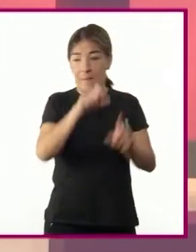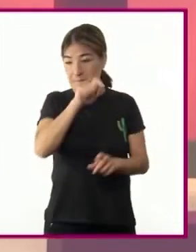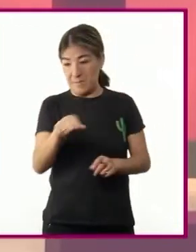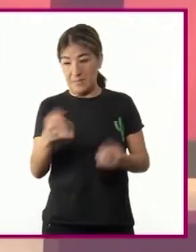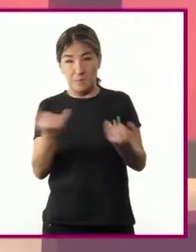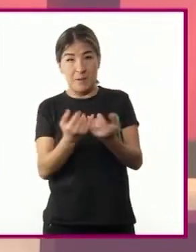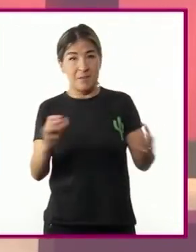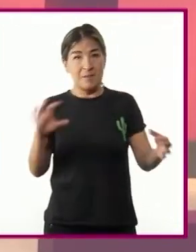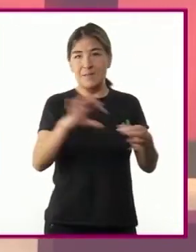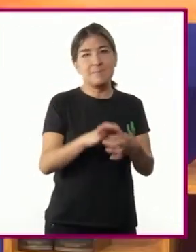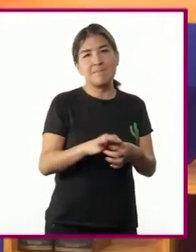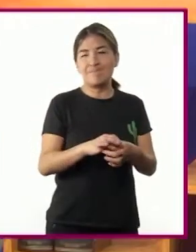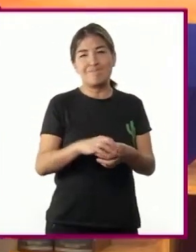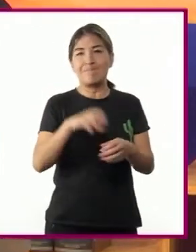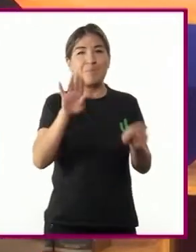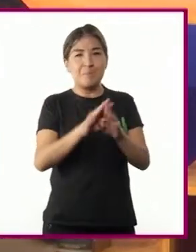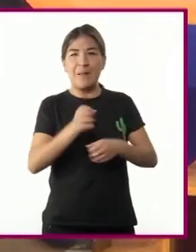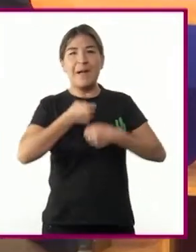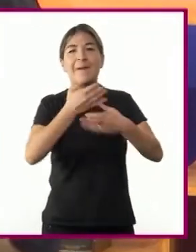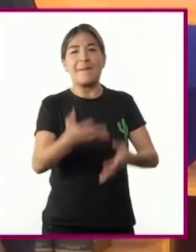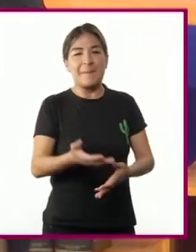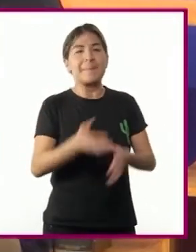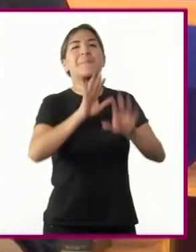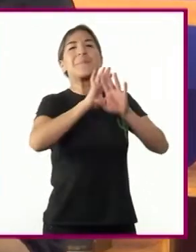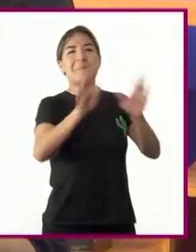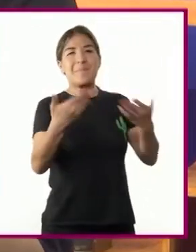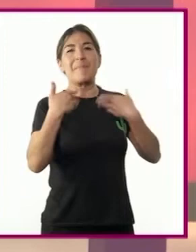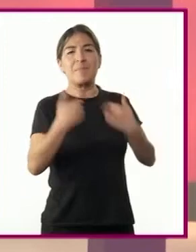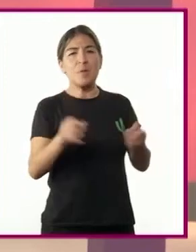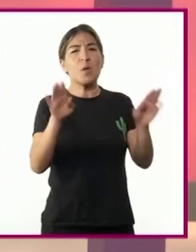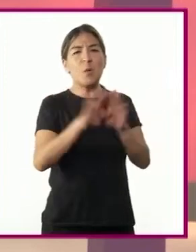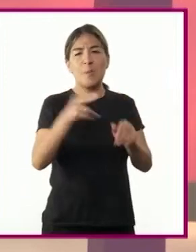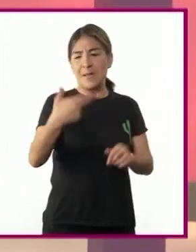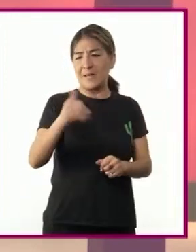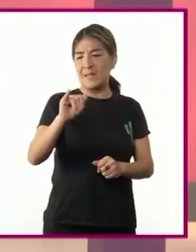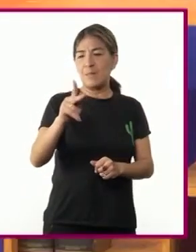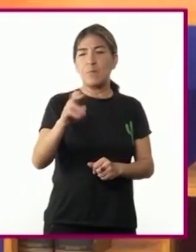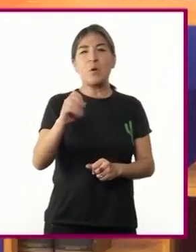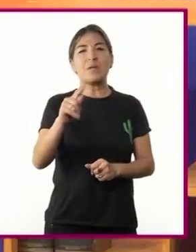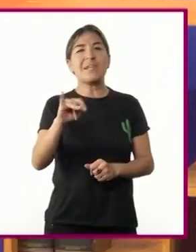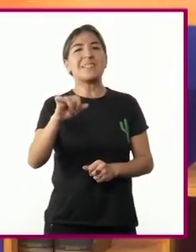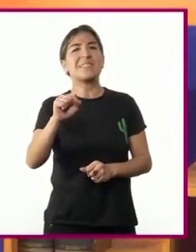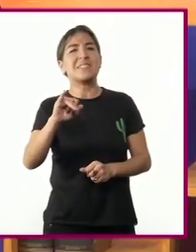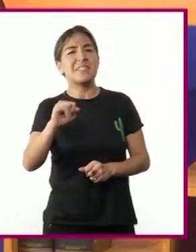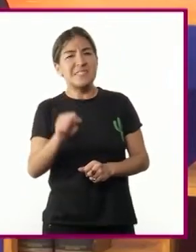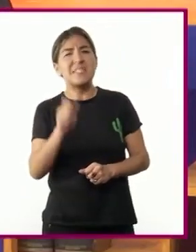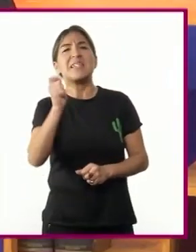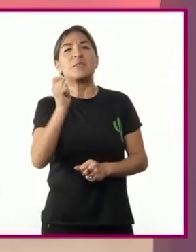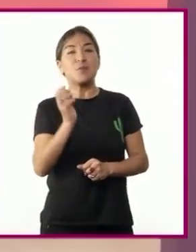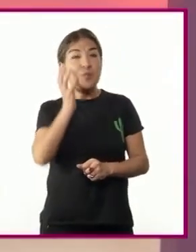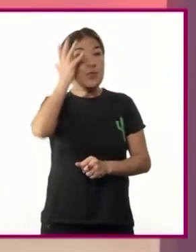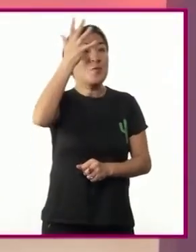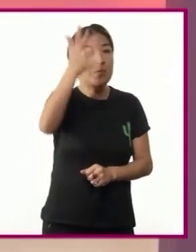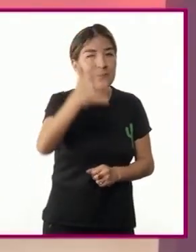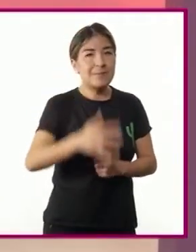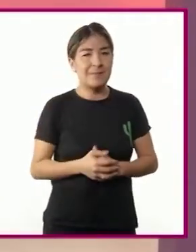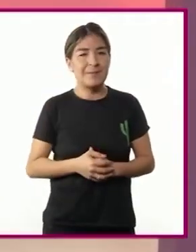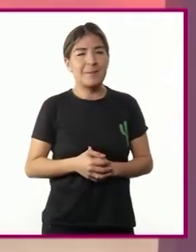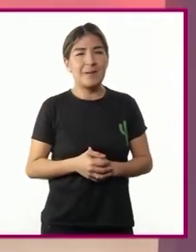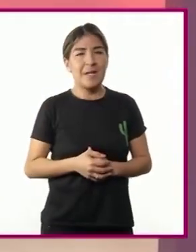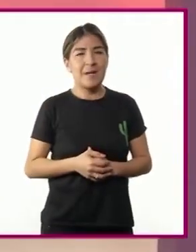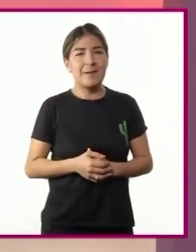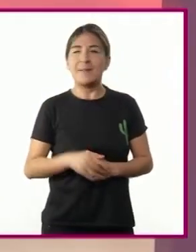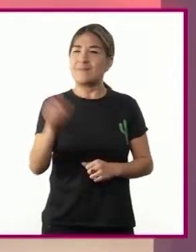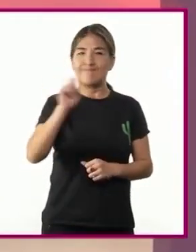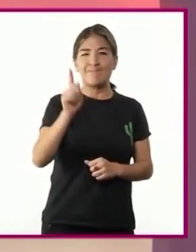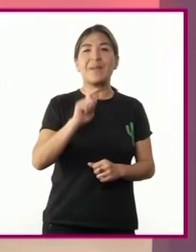lo dices o lo expresas. Ah, entonces las hipótesis nos hablan de un futuro. Mejor dicho,